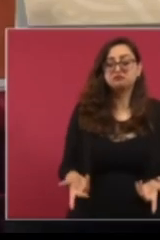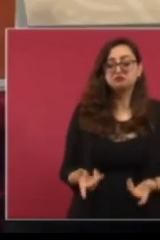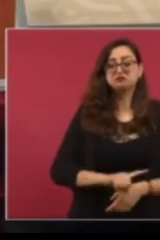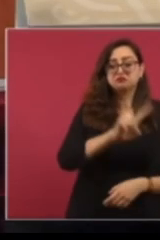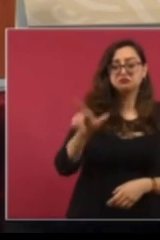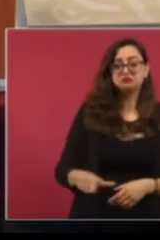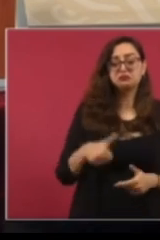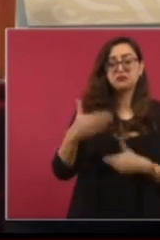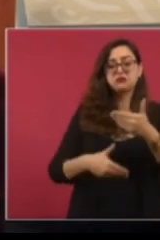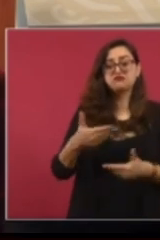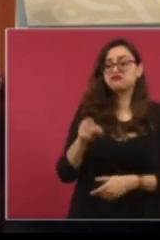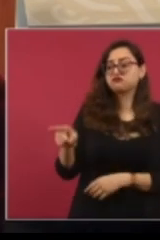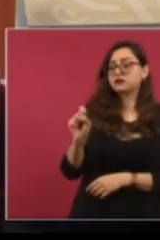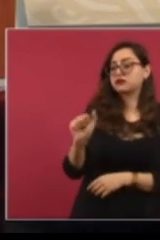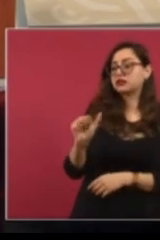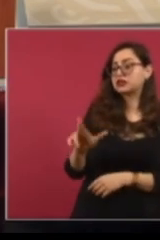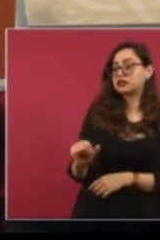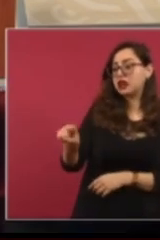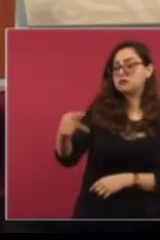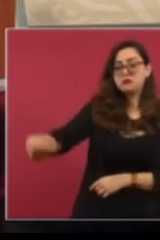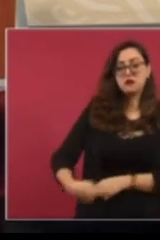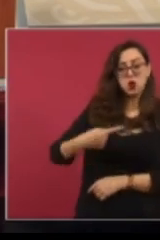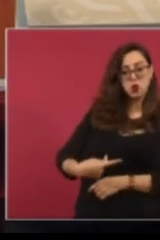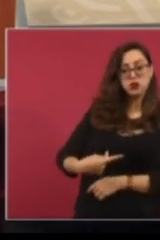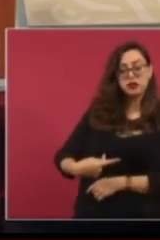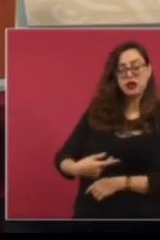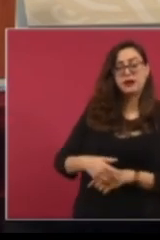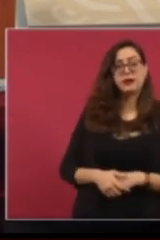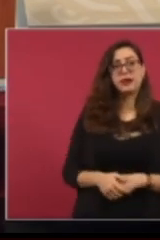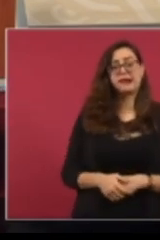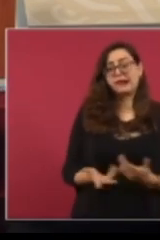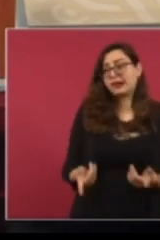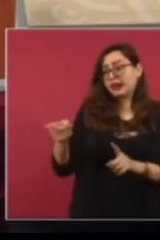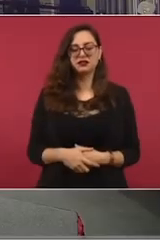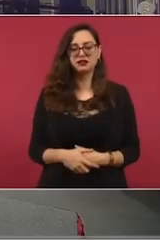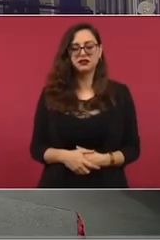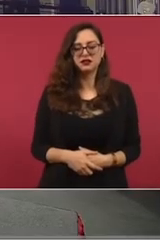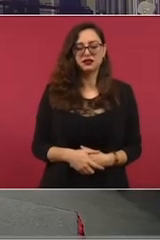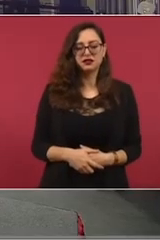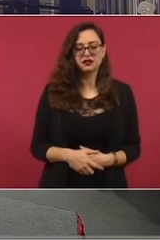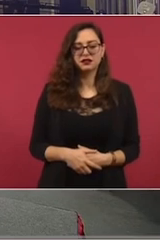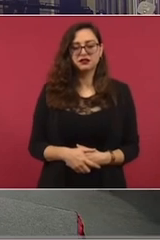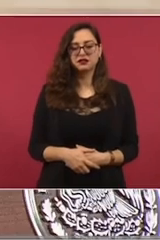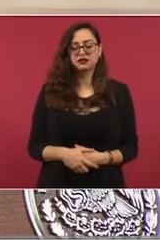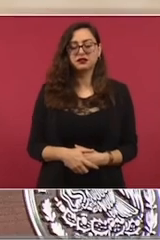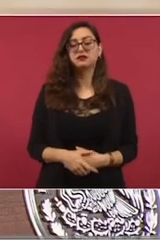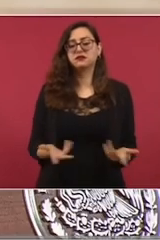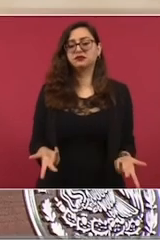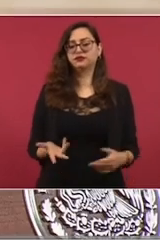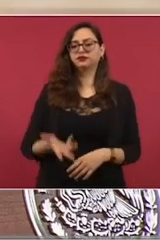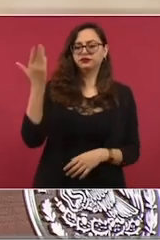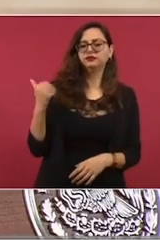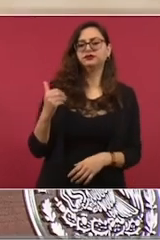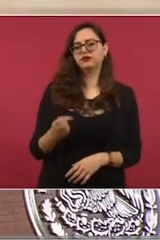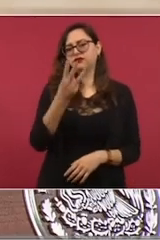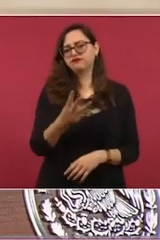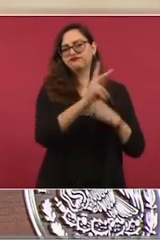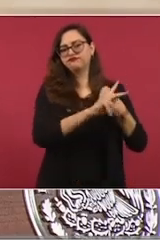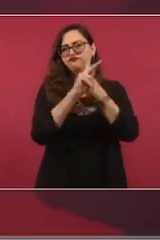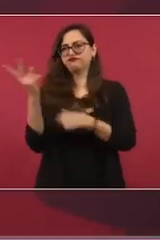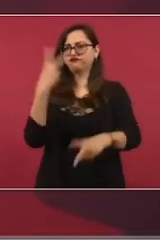están defraudados y así van a seguir defraudados sobre esa selección cada